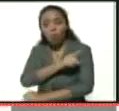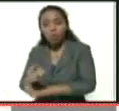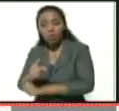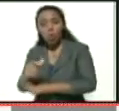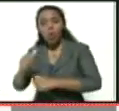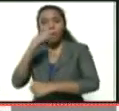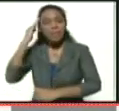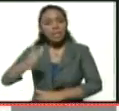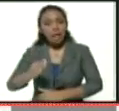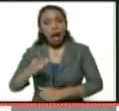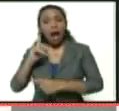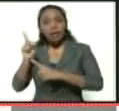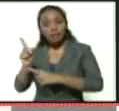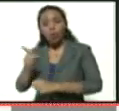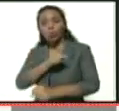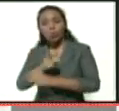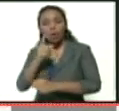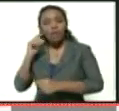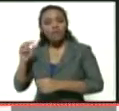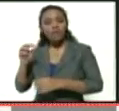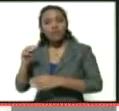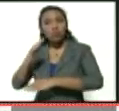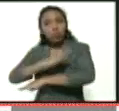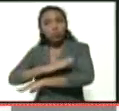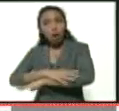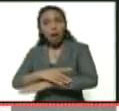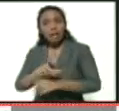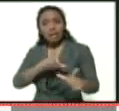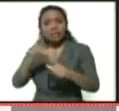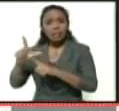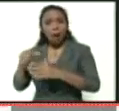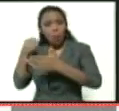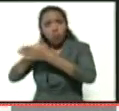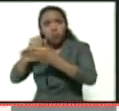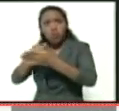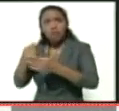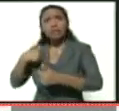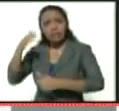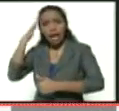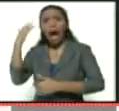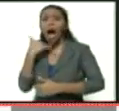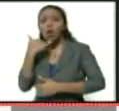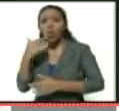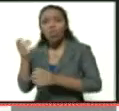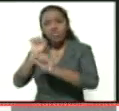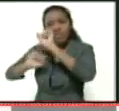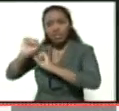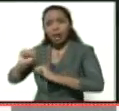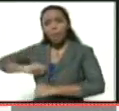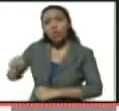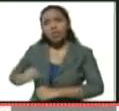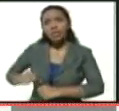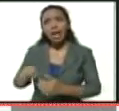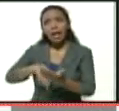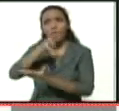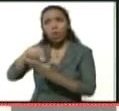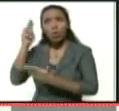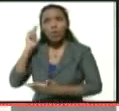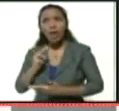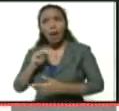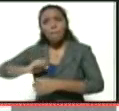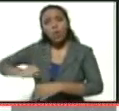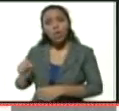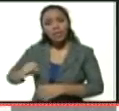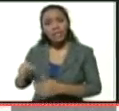de protección, dispuesta y lista para combatir si hay que combatir. La Policía Nacional Bolivariana, las